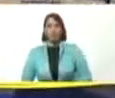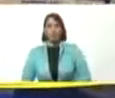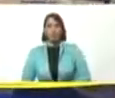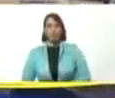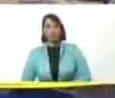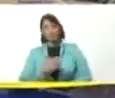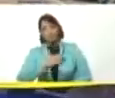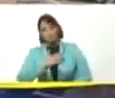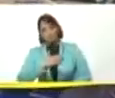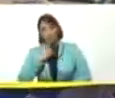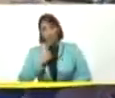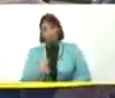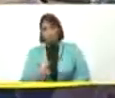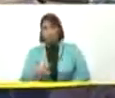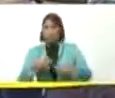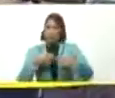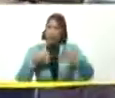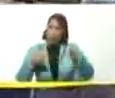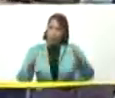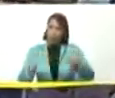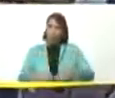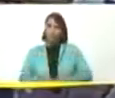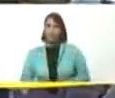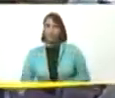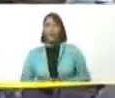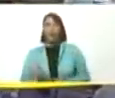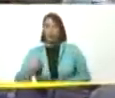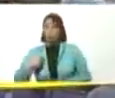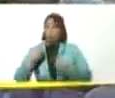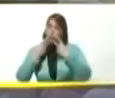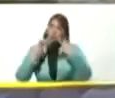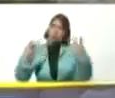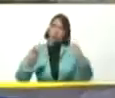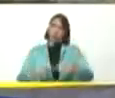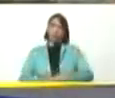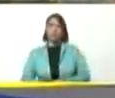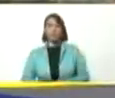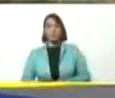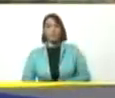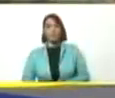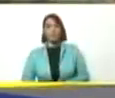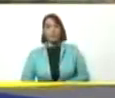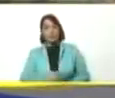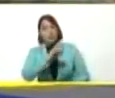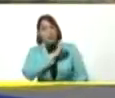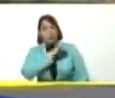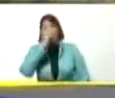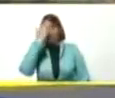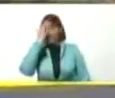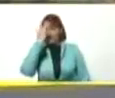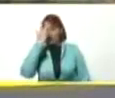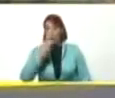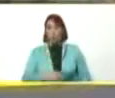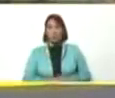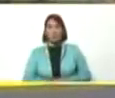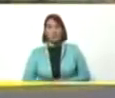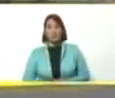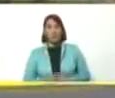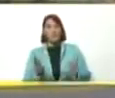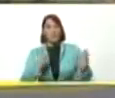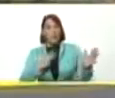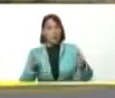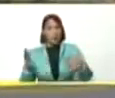Yo he dicho, vamos a abrir una compuerta y así lo anuncio. Enero, febrero y